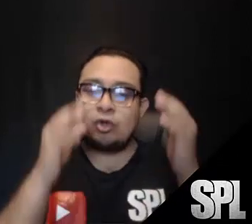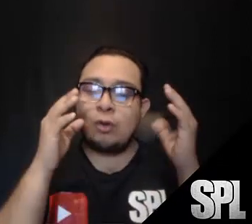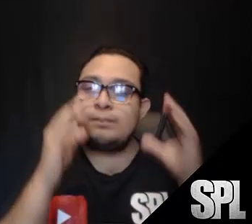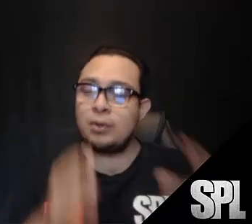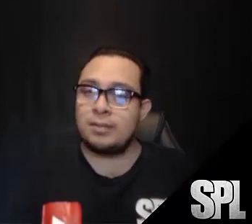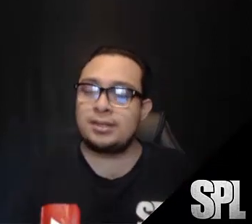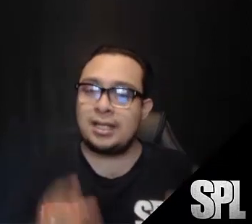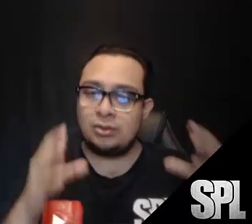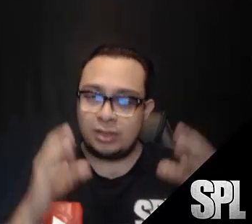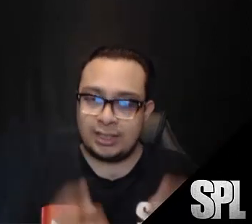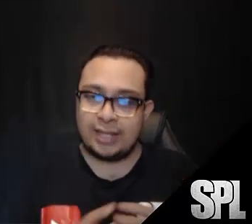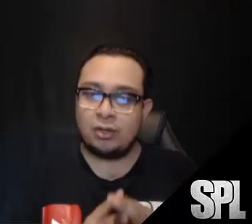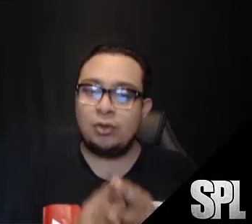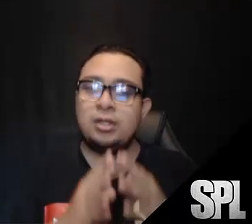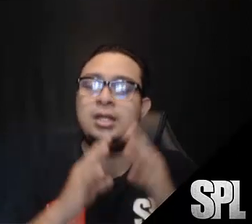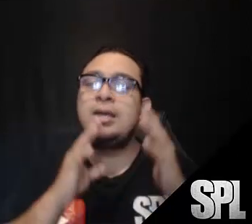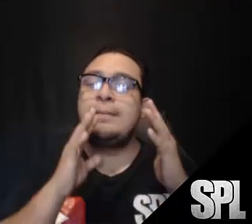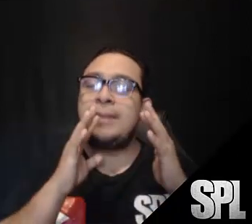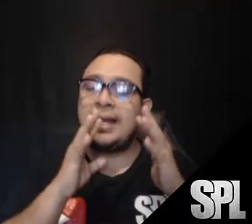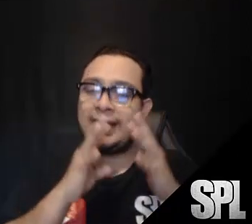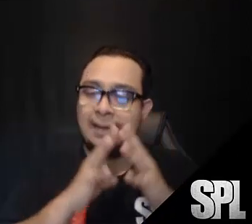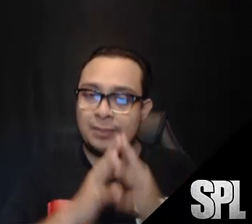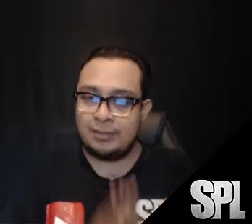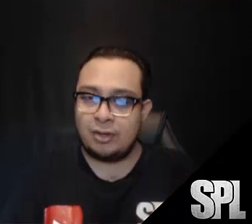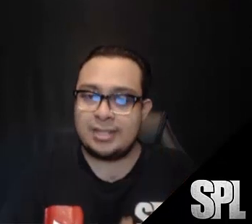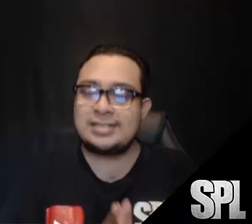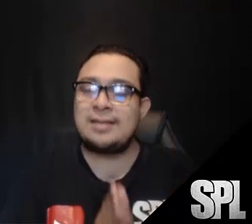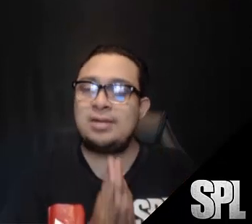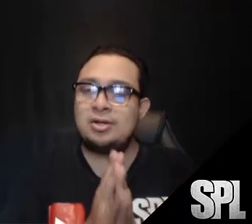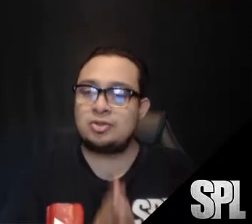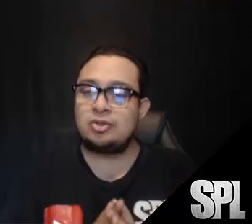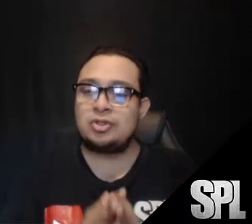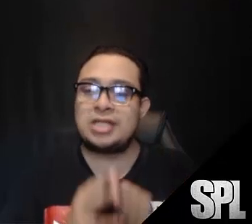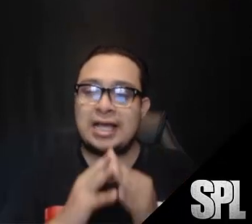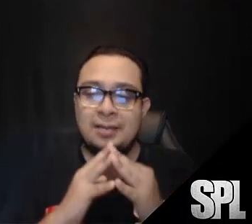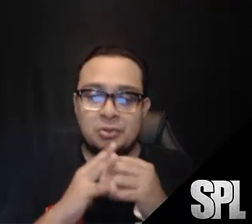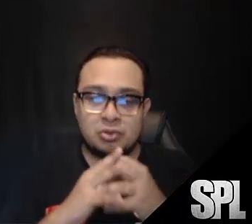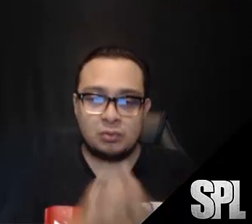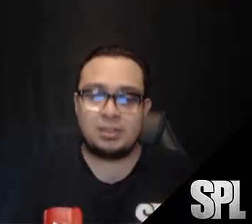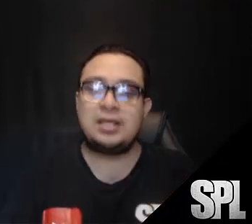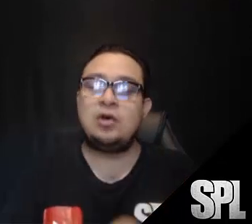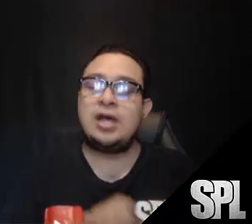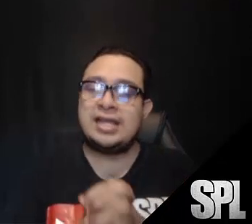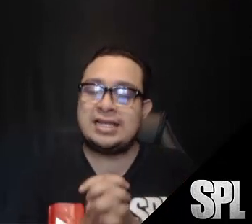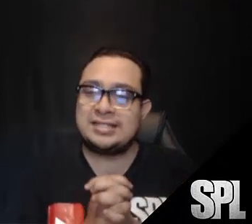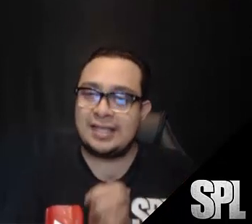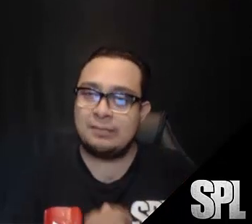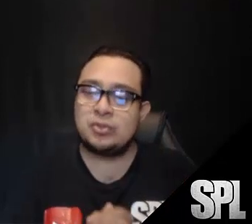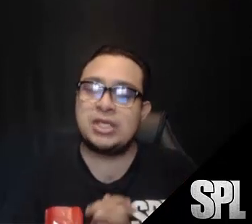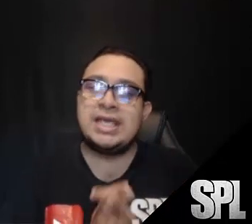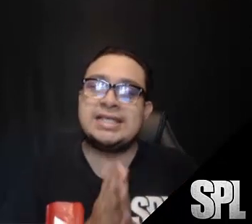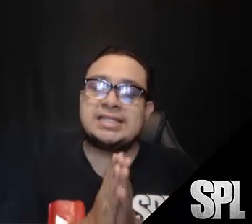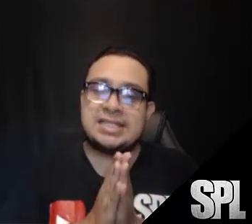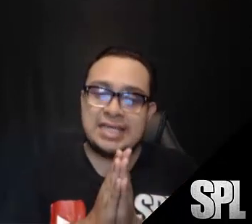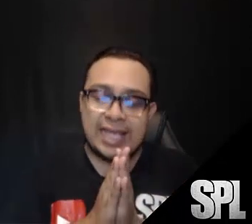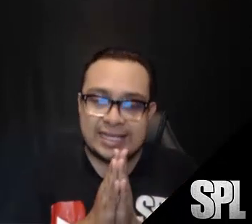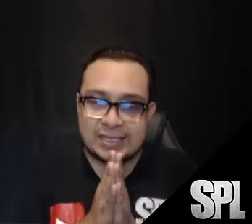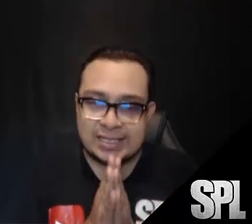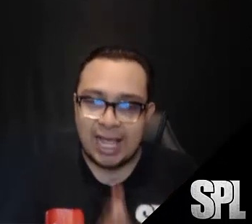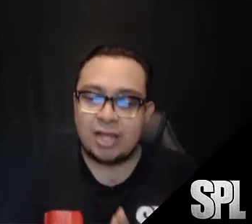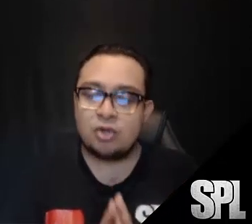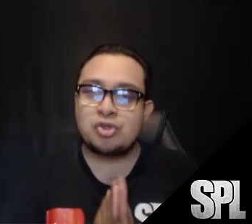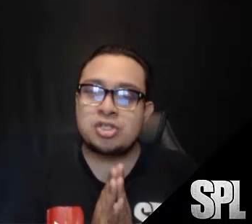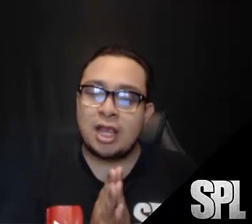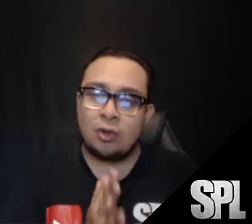está comprometiendo el día de hoy para que el 1 de diciembre nosotros hagamos un video, analicemos